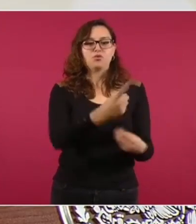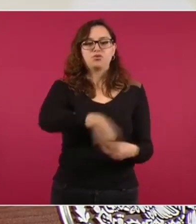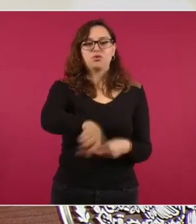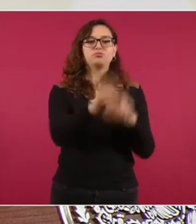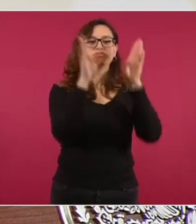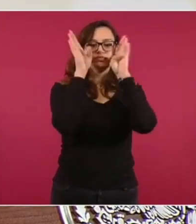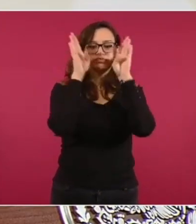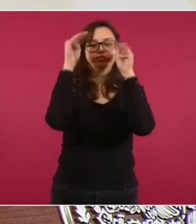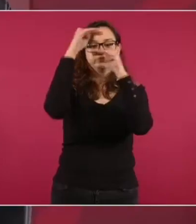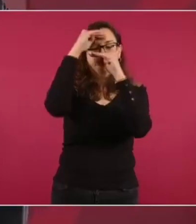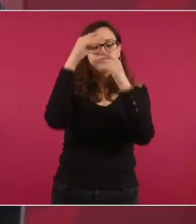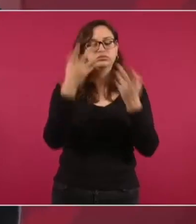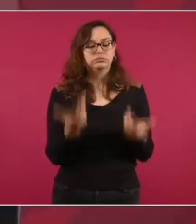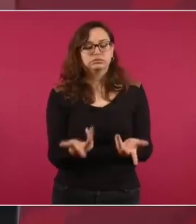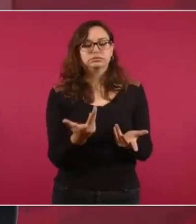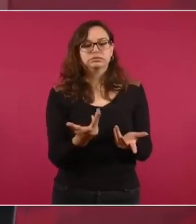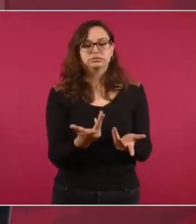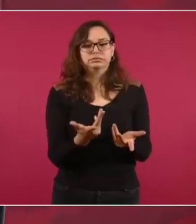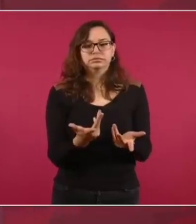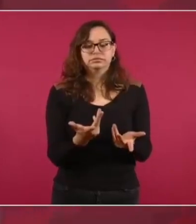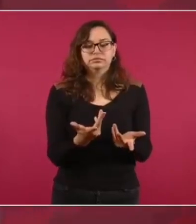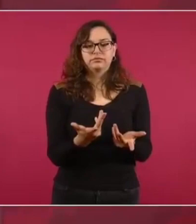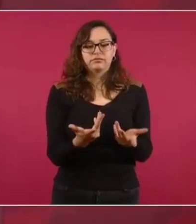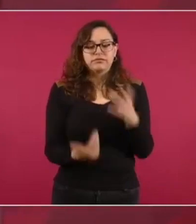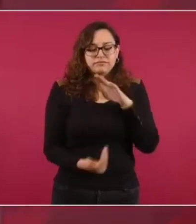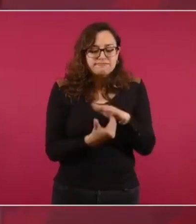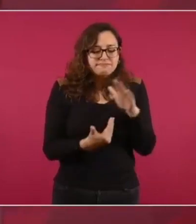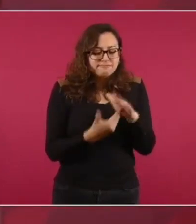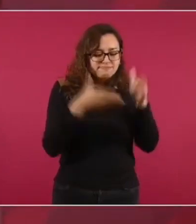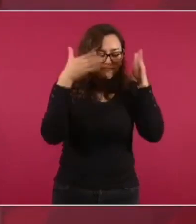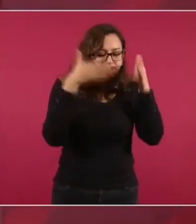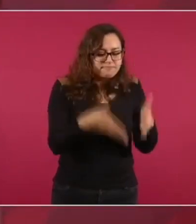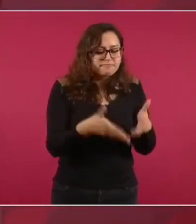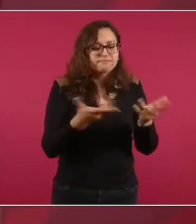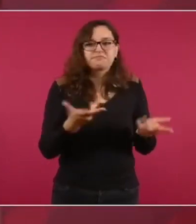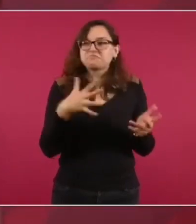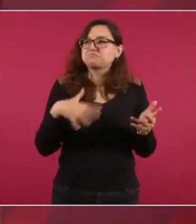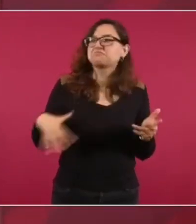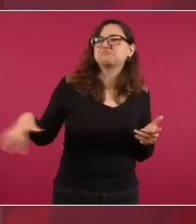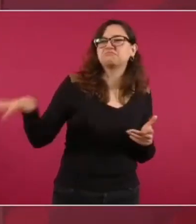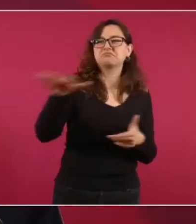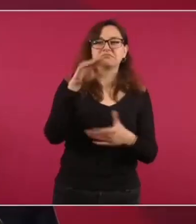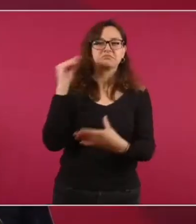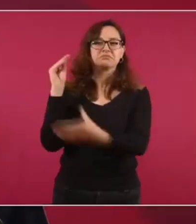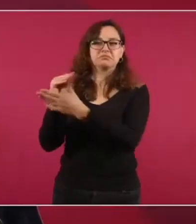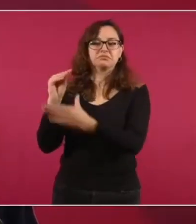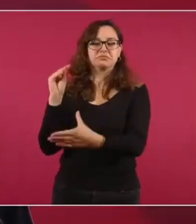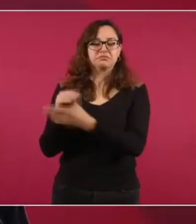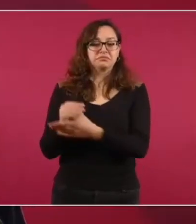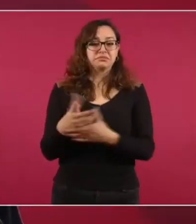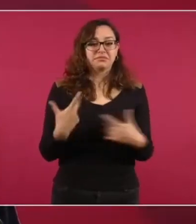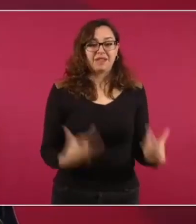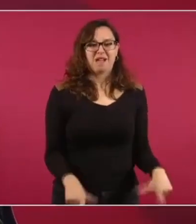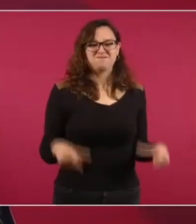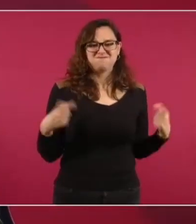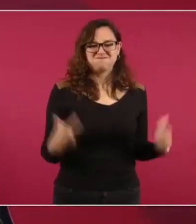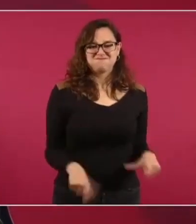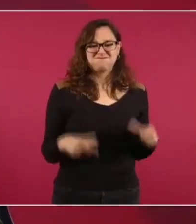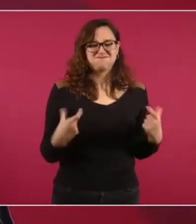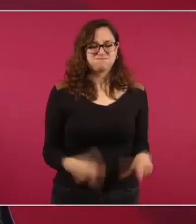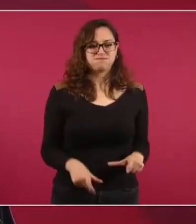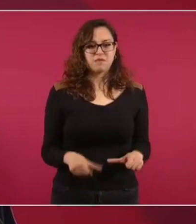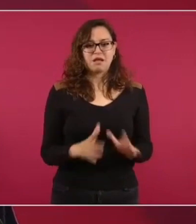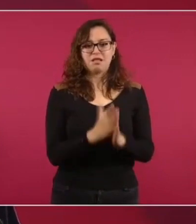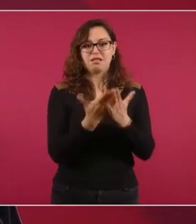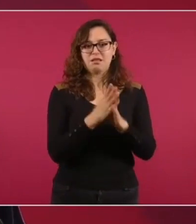conservadores, intelectuales orgánicos, que ganaban muchísimo dinero en eso.